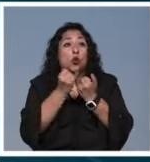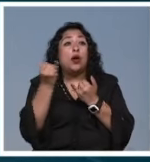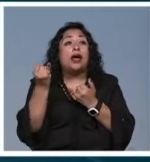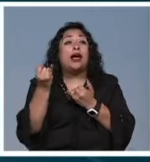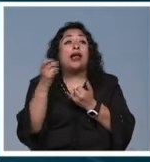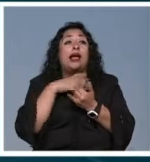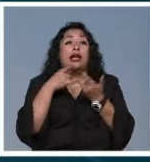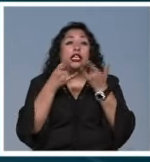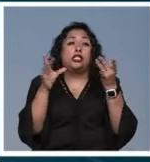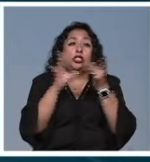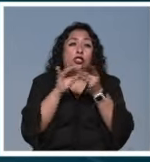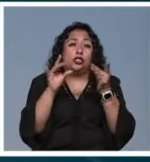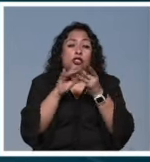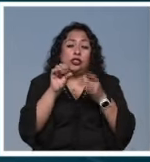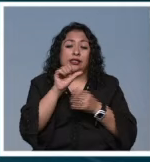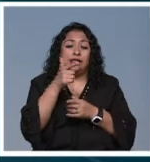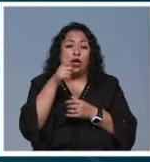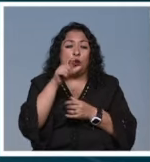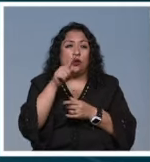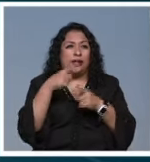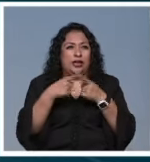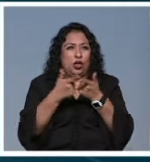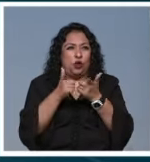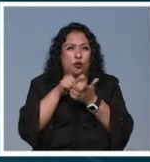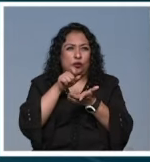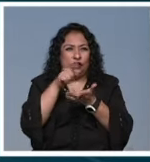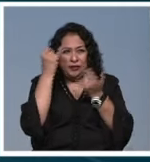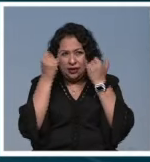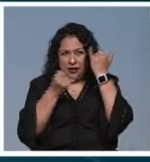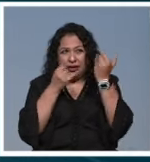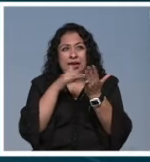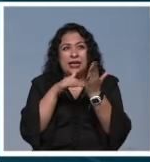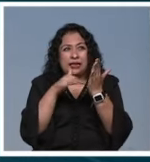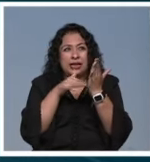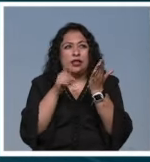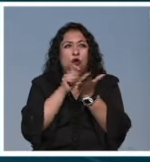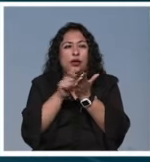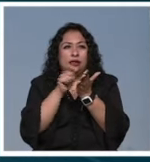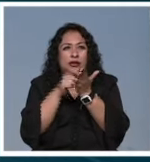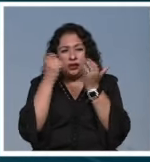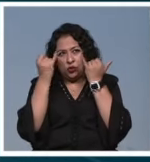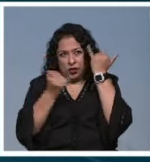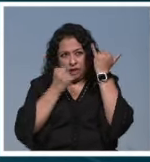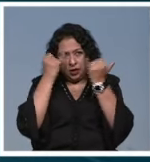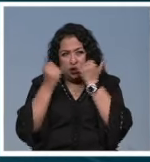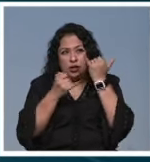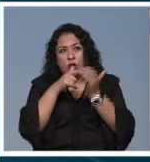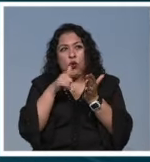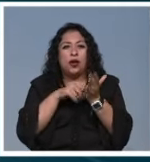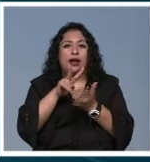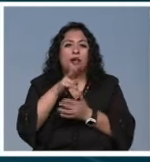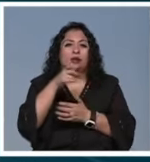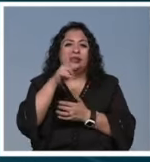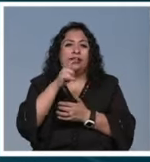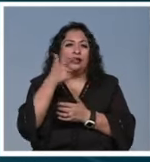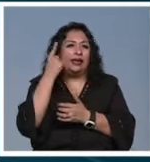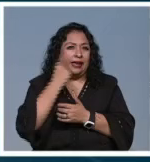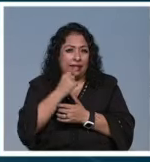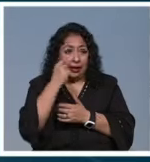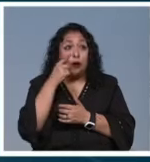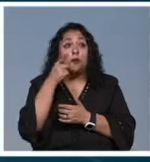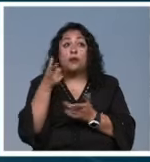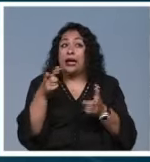interpretación de la leyenda de Zaguatoba por parte del semillero creativo de literatura y escritura creativa en Vicente Guerrero. Para